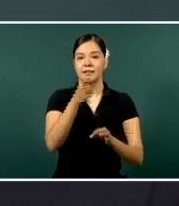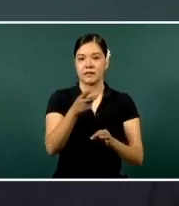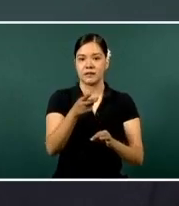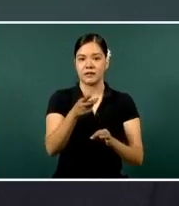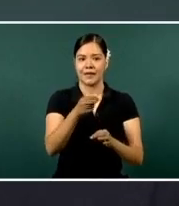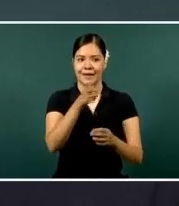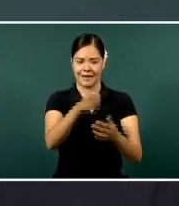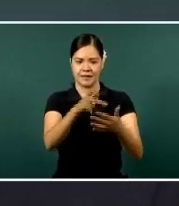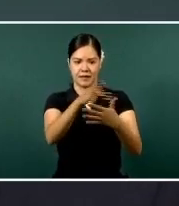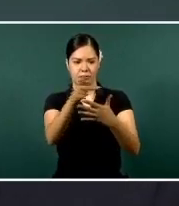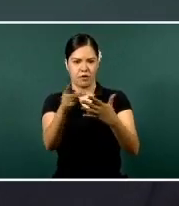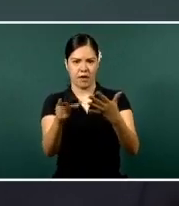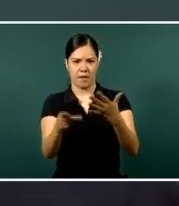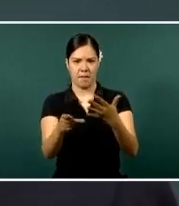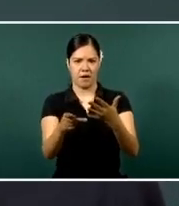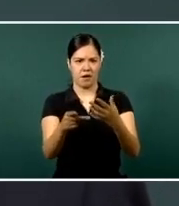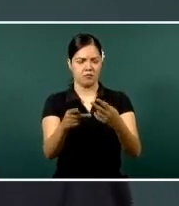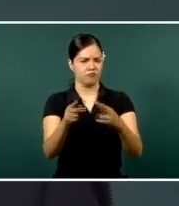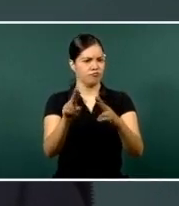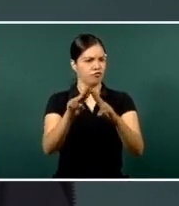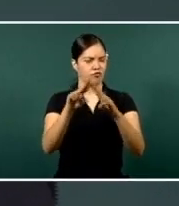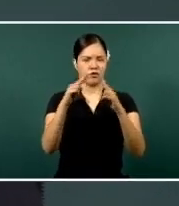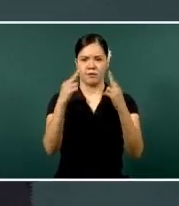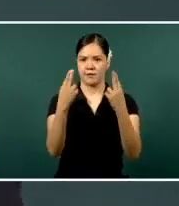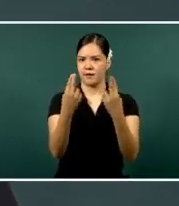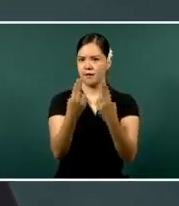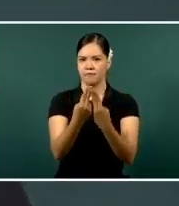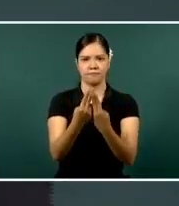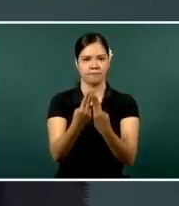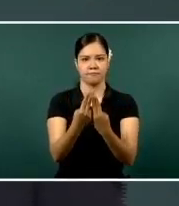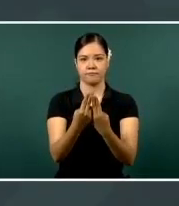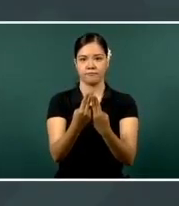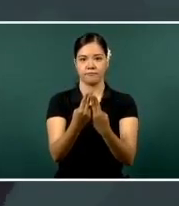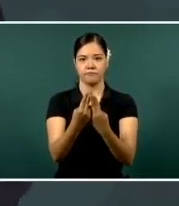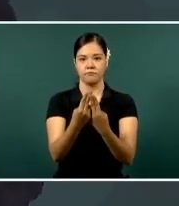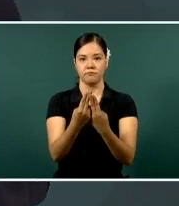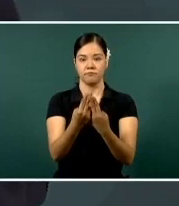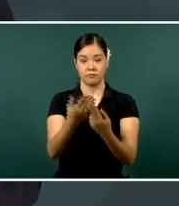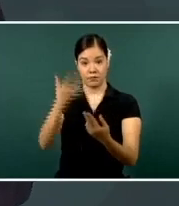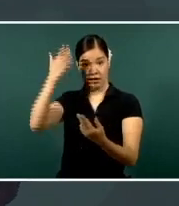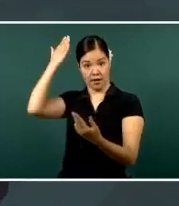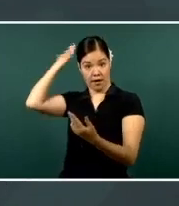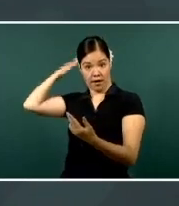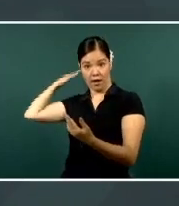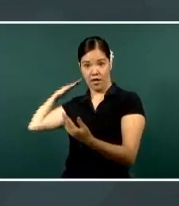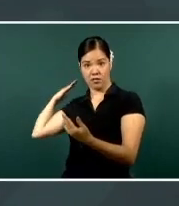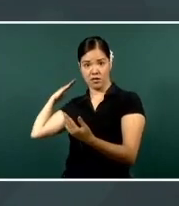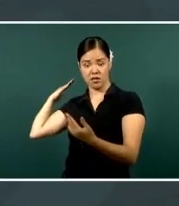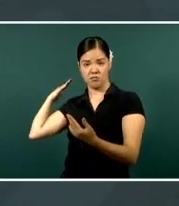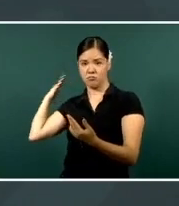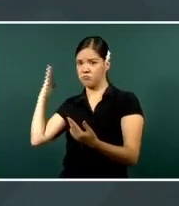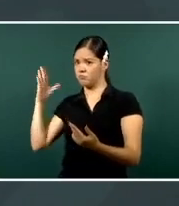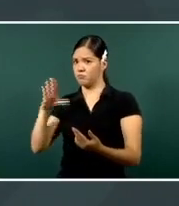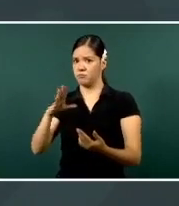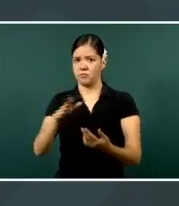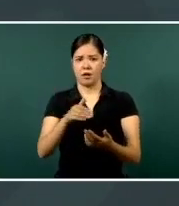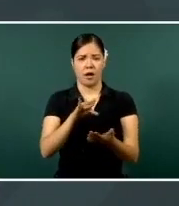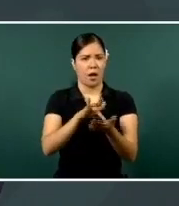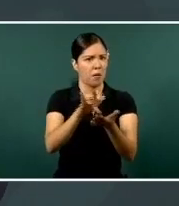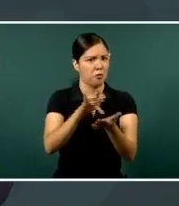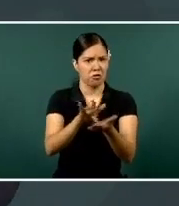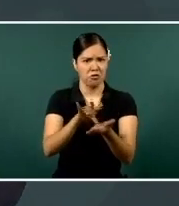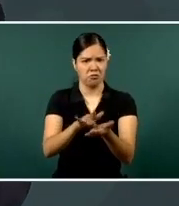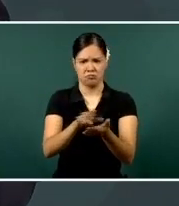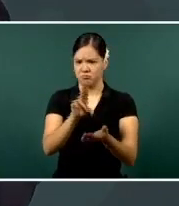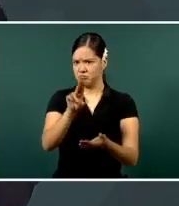universal. Antes no se les apoyaba a jubilados, a pensionados del ISSSTE,